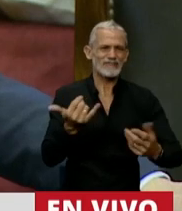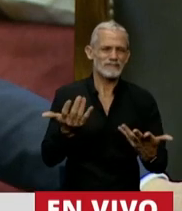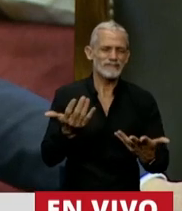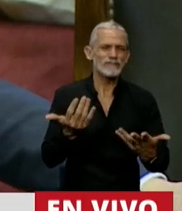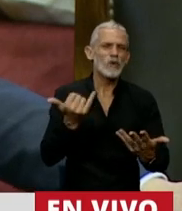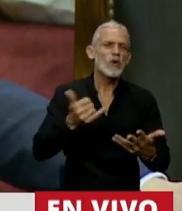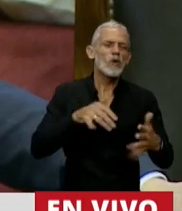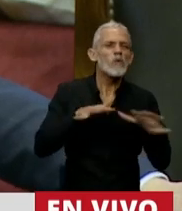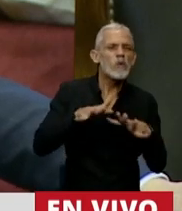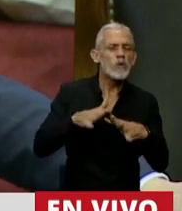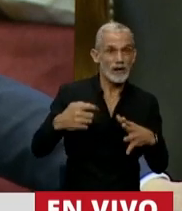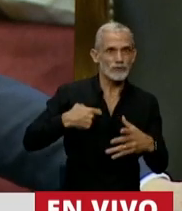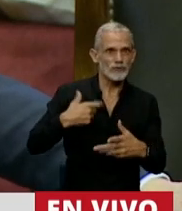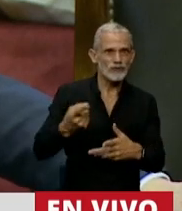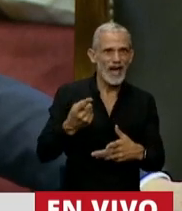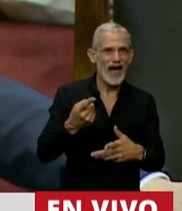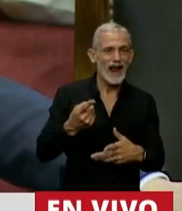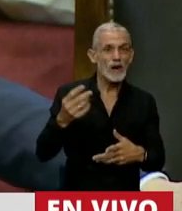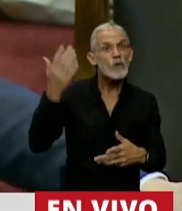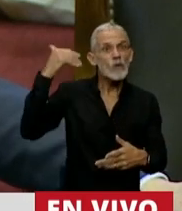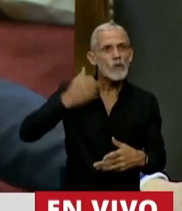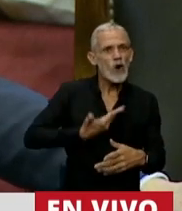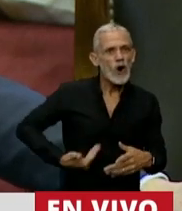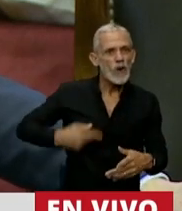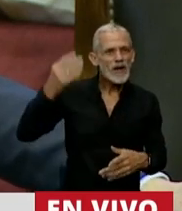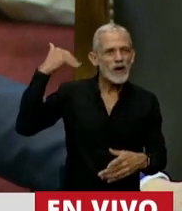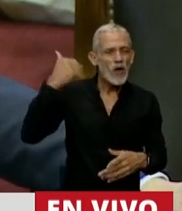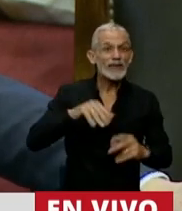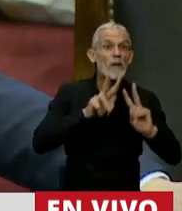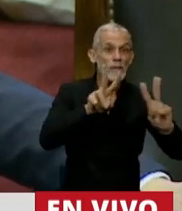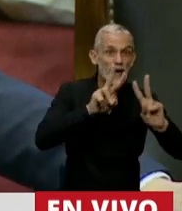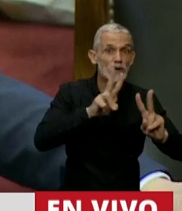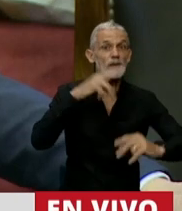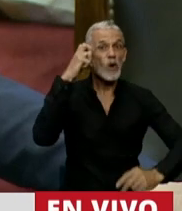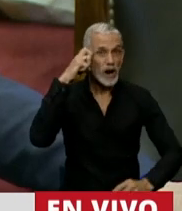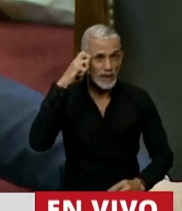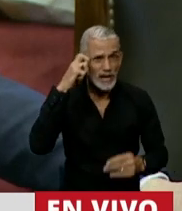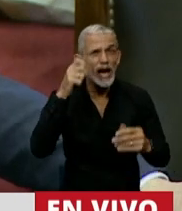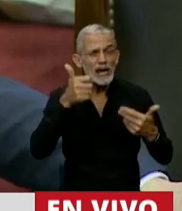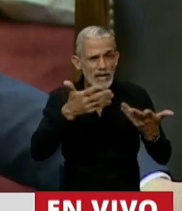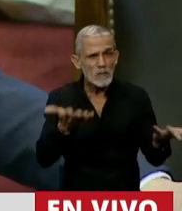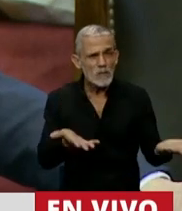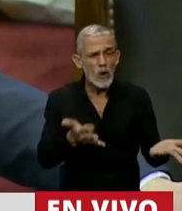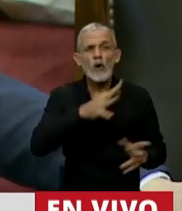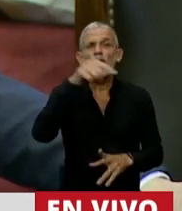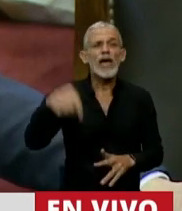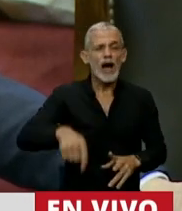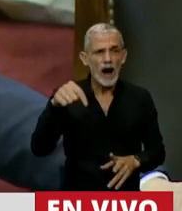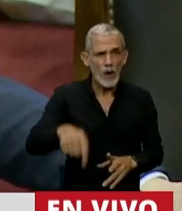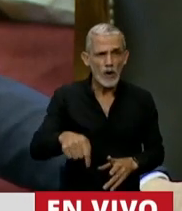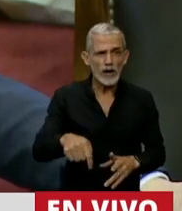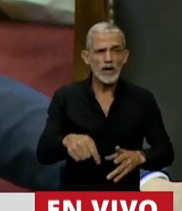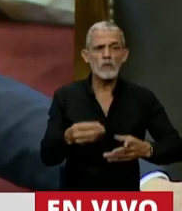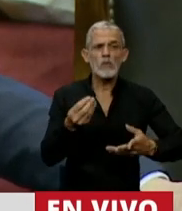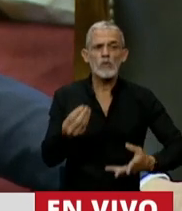social a la que aportaron los buenos gobiernos del peronismo y del radicalismo y que hoy